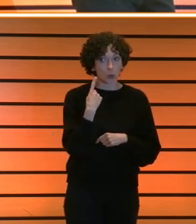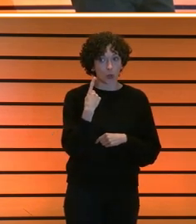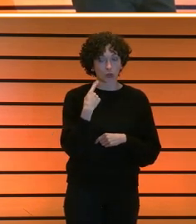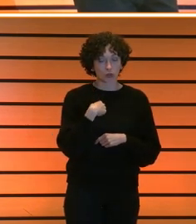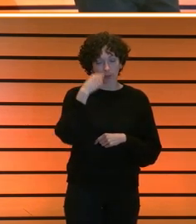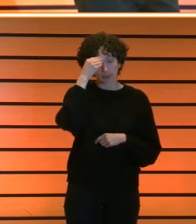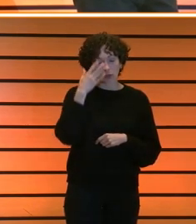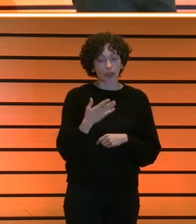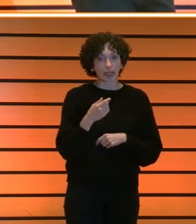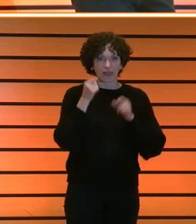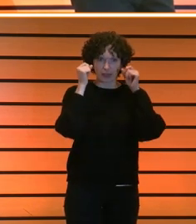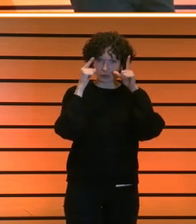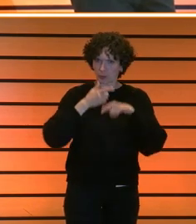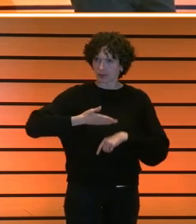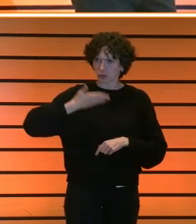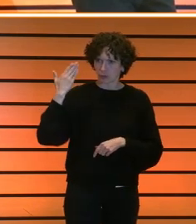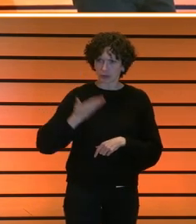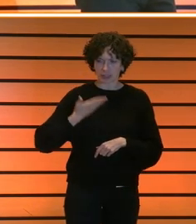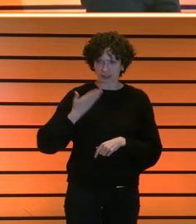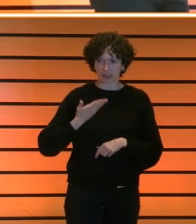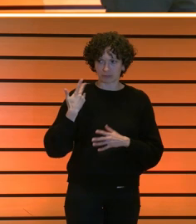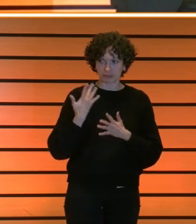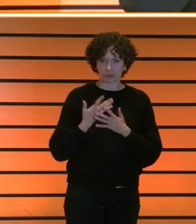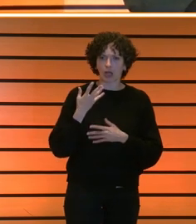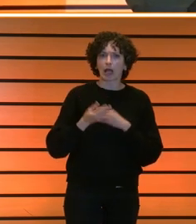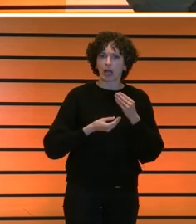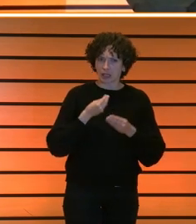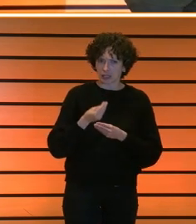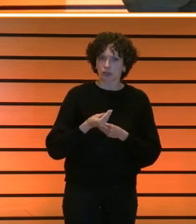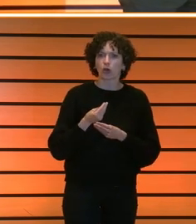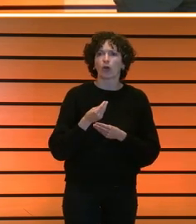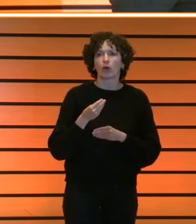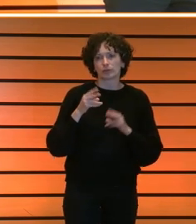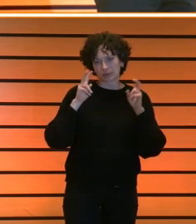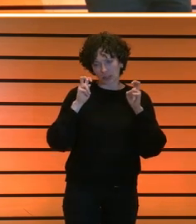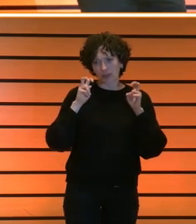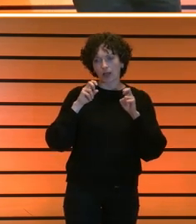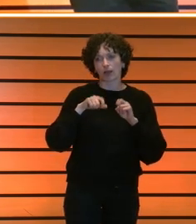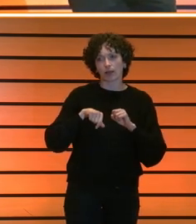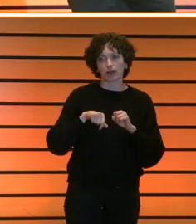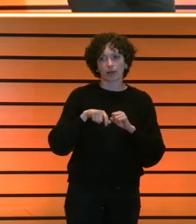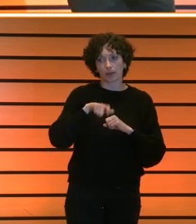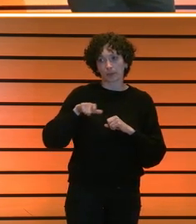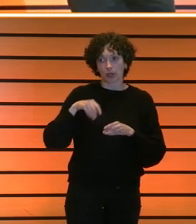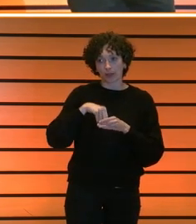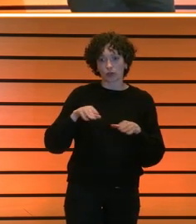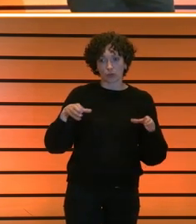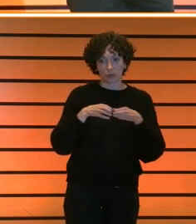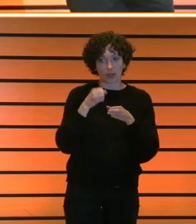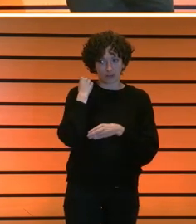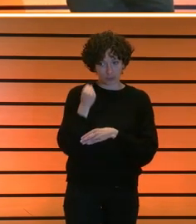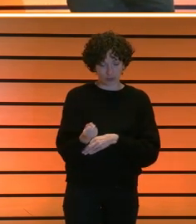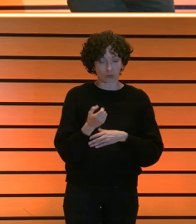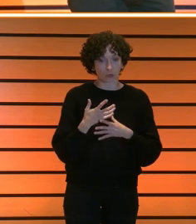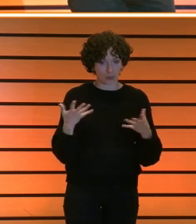el gran descubrimiento del que hemos hecho en este tiempo apoyando a las personas en la comunidad y es que